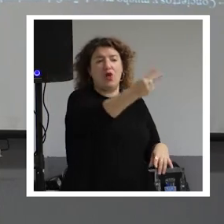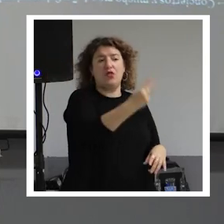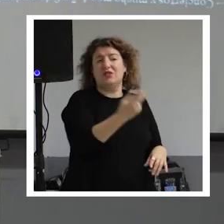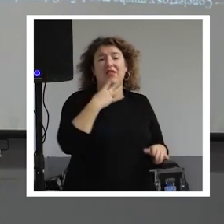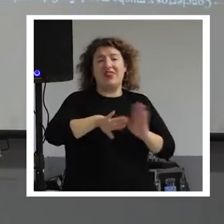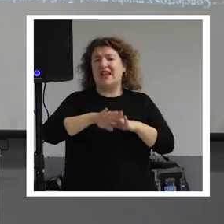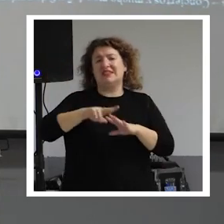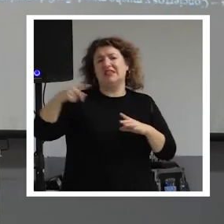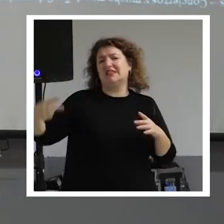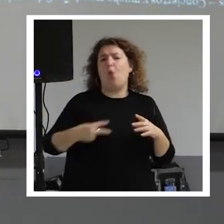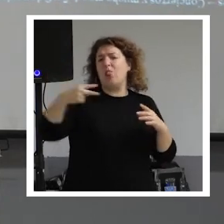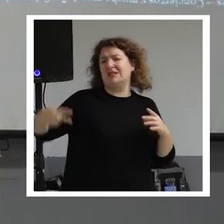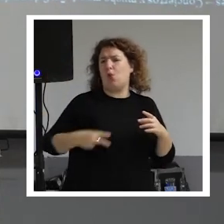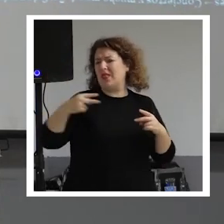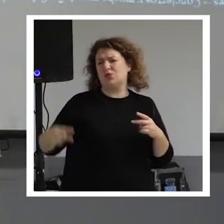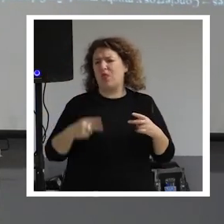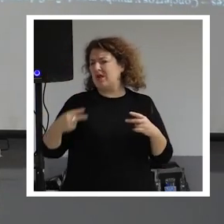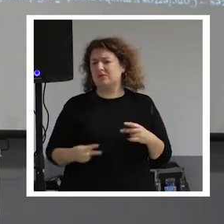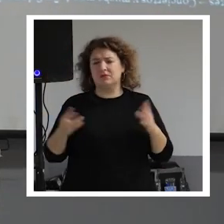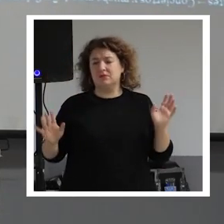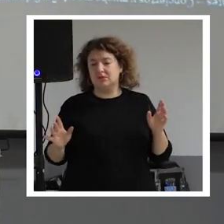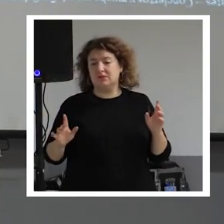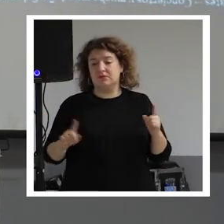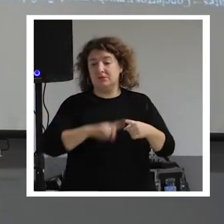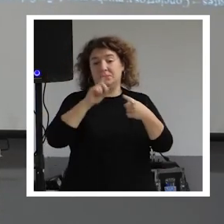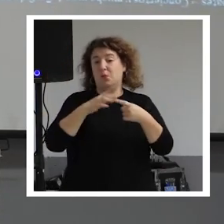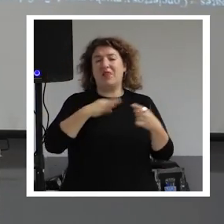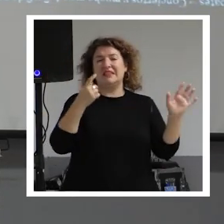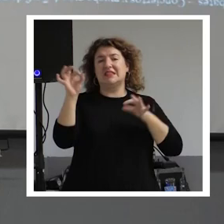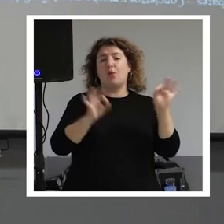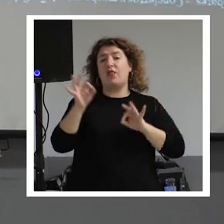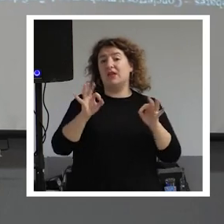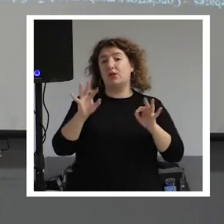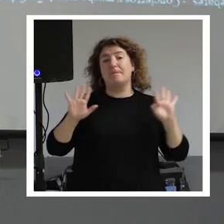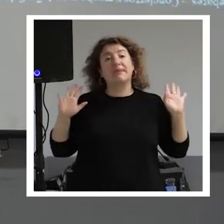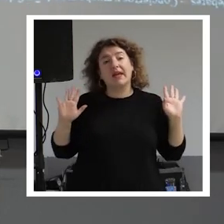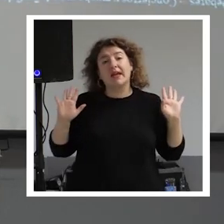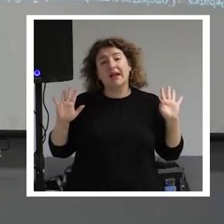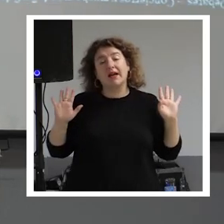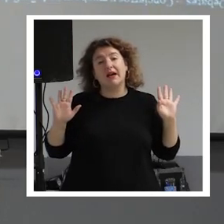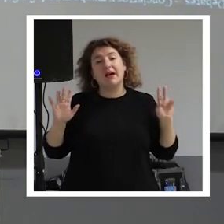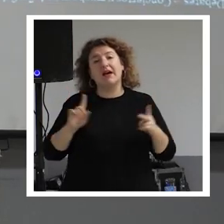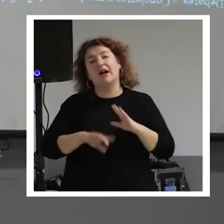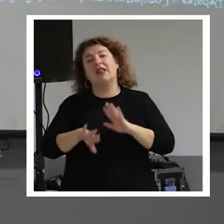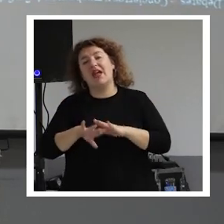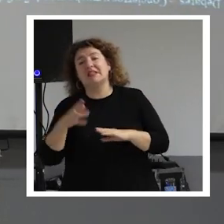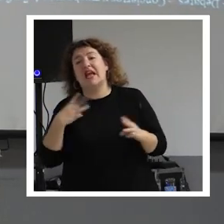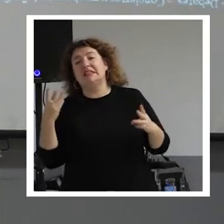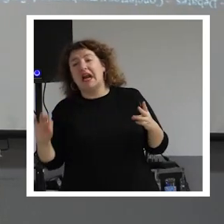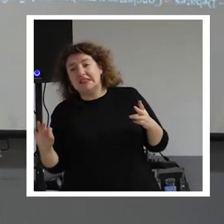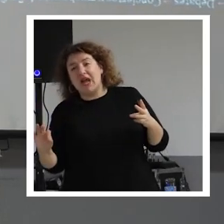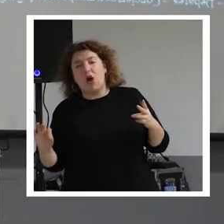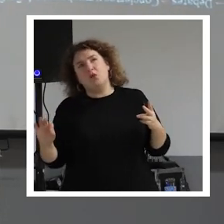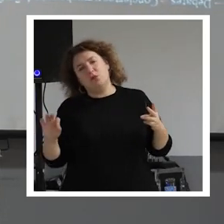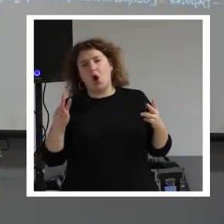y no tener mayoría Pero además se hizo un mecanismo electoral donde todos los distritos elegían a dos y sabían ellos que la derecha siempre salía